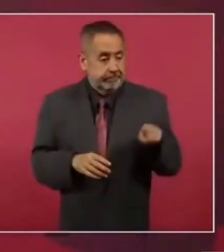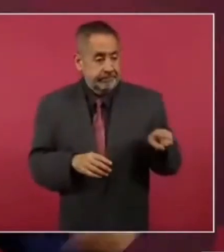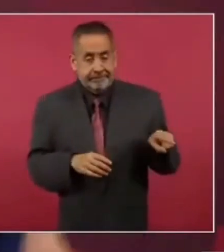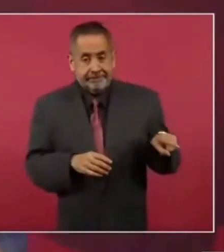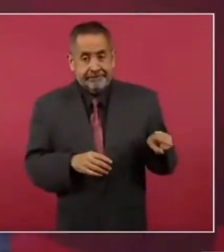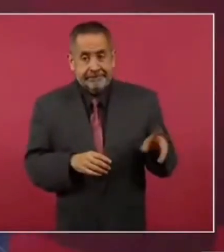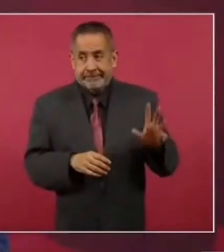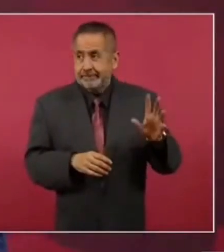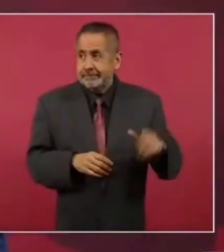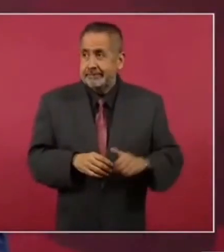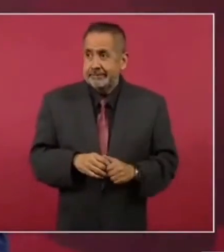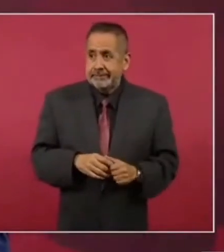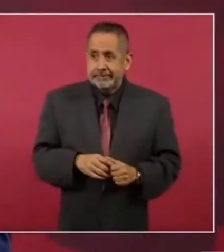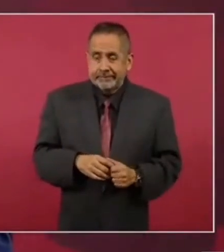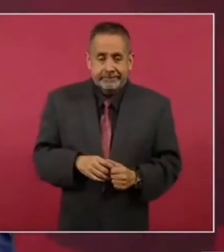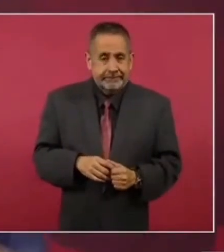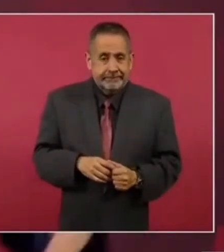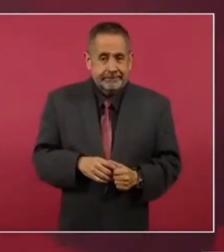hasta